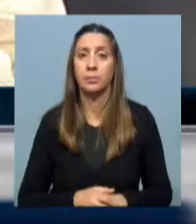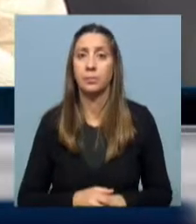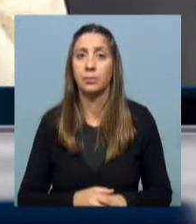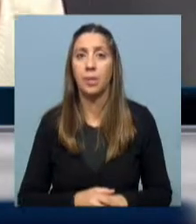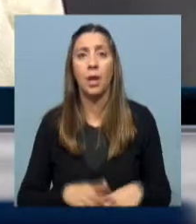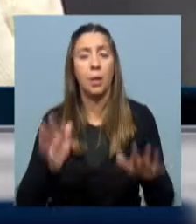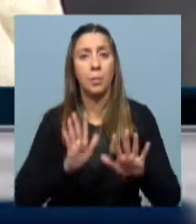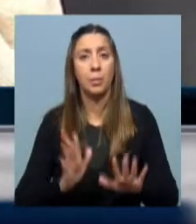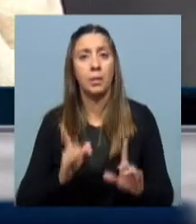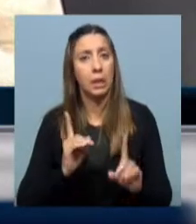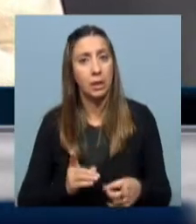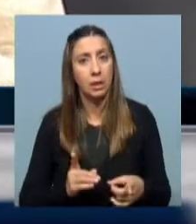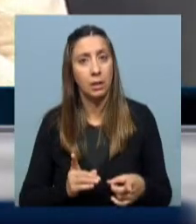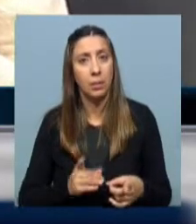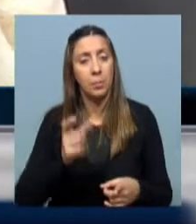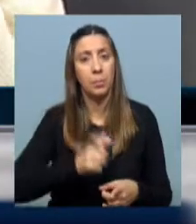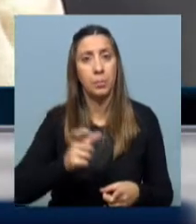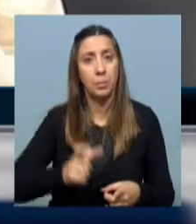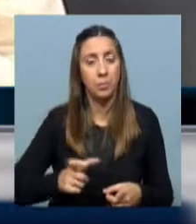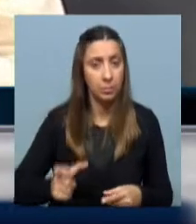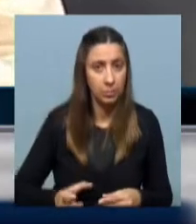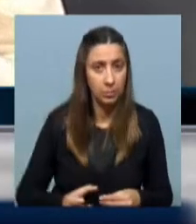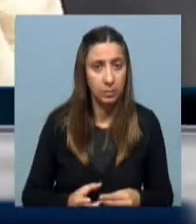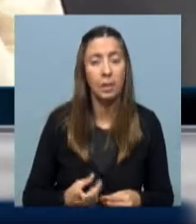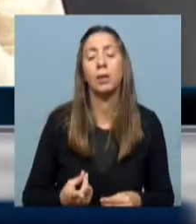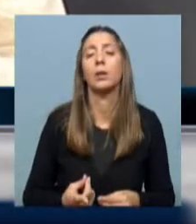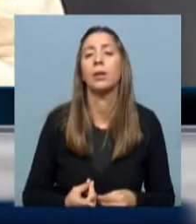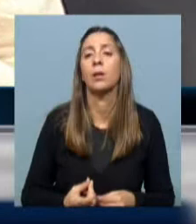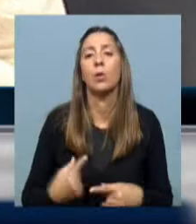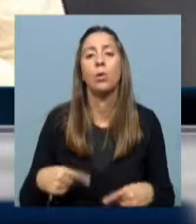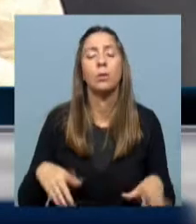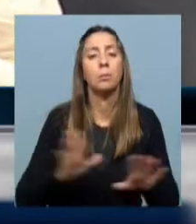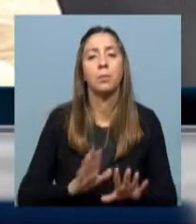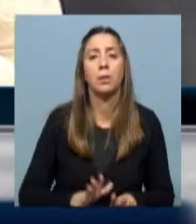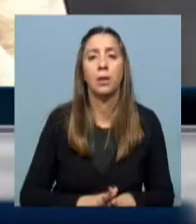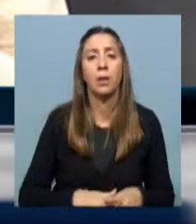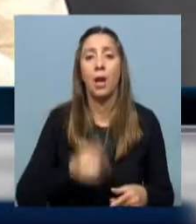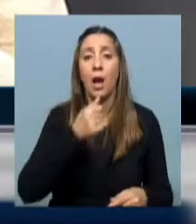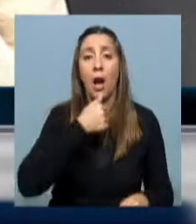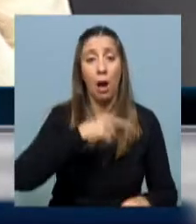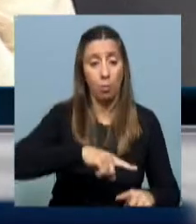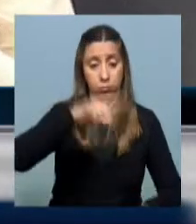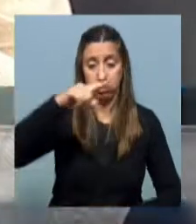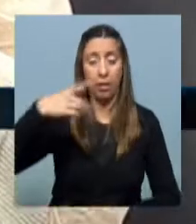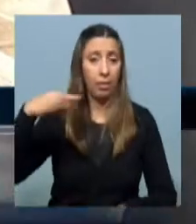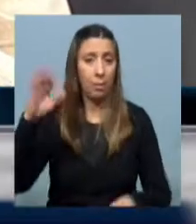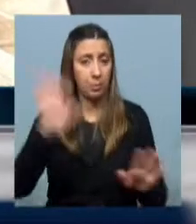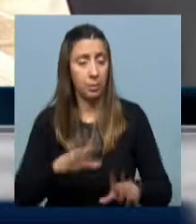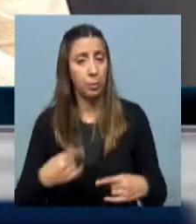tener preparado el personal que lo va a hacer, un rastrón, un tanque con agua, una serie de